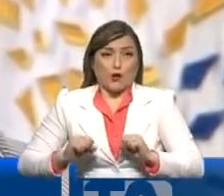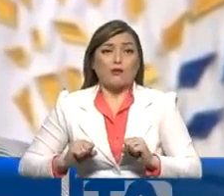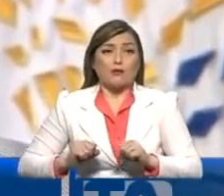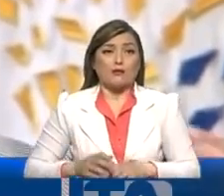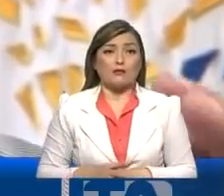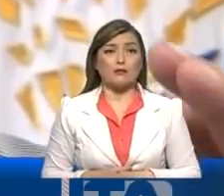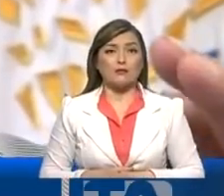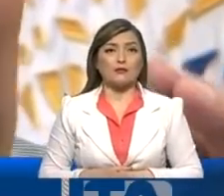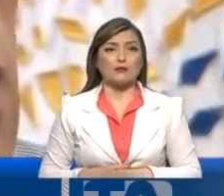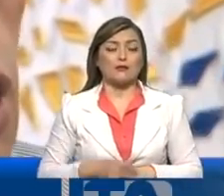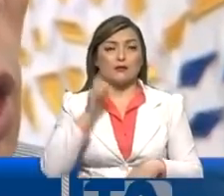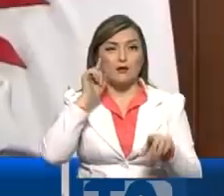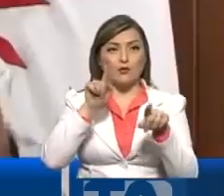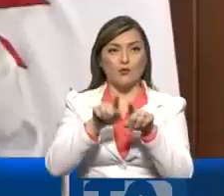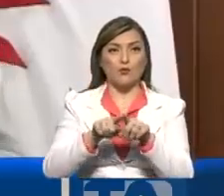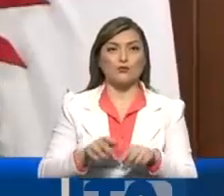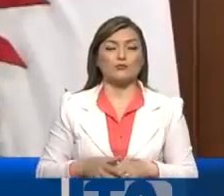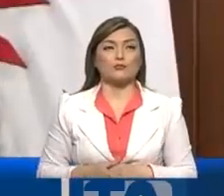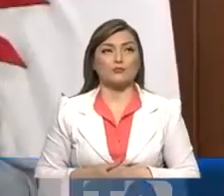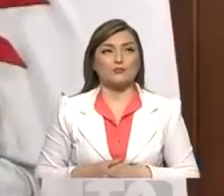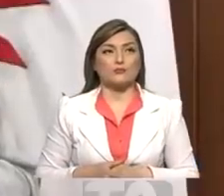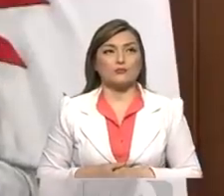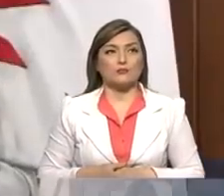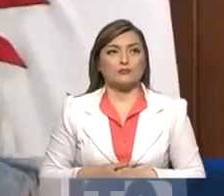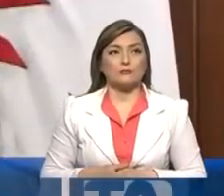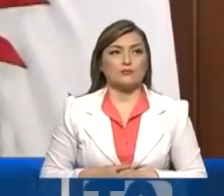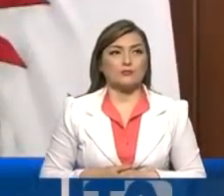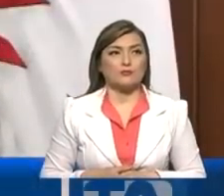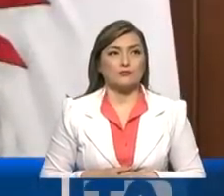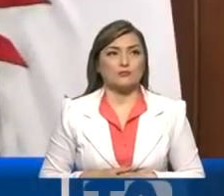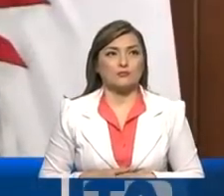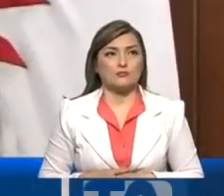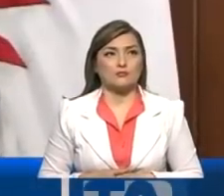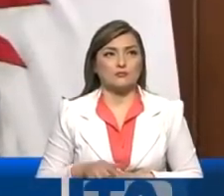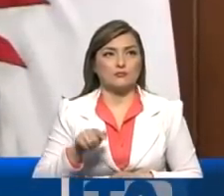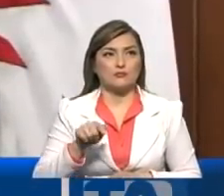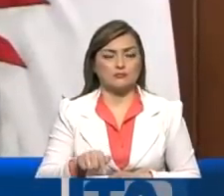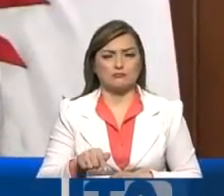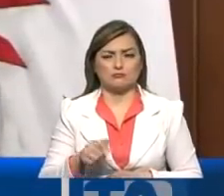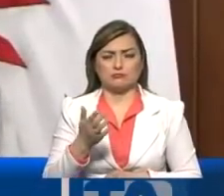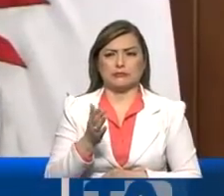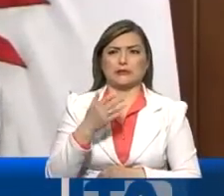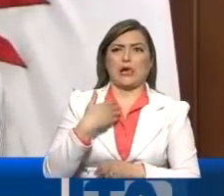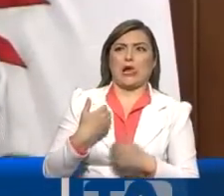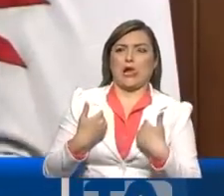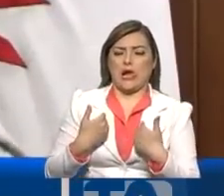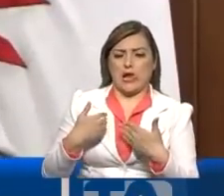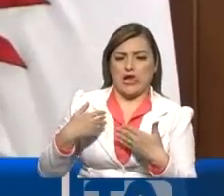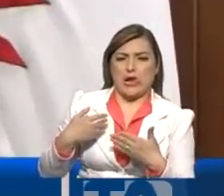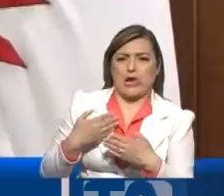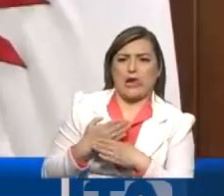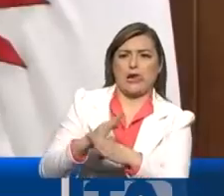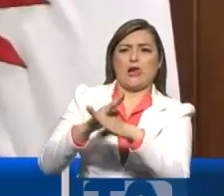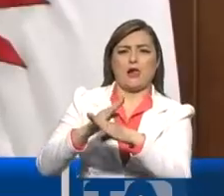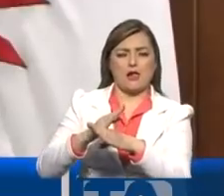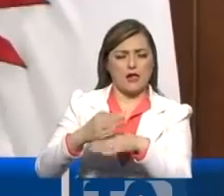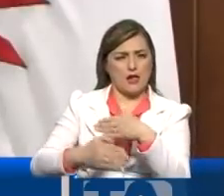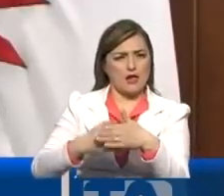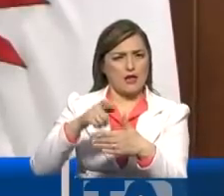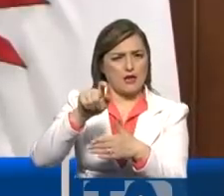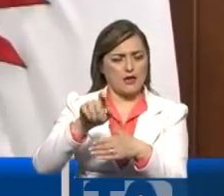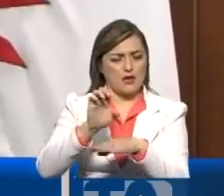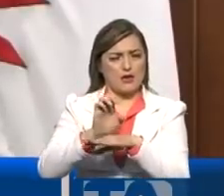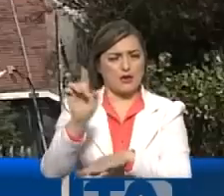Asamblea para llegar a acuerdos. Nosotros no estamos aquí entonces para obstaculizar un proceso necesario para